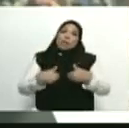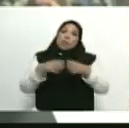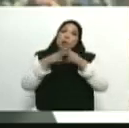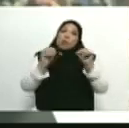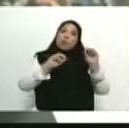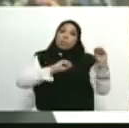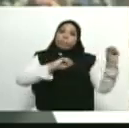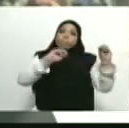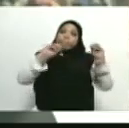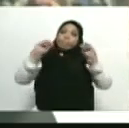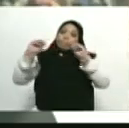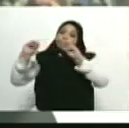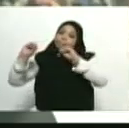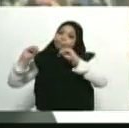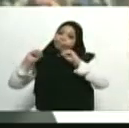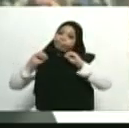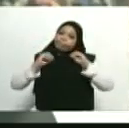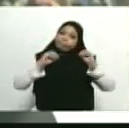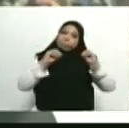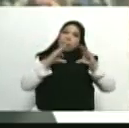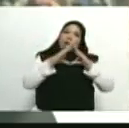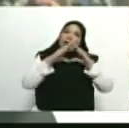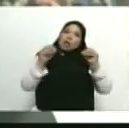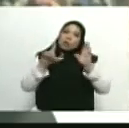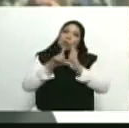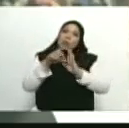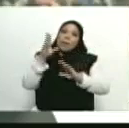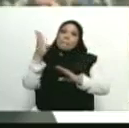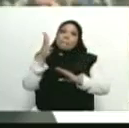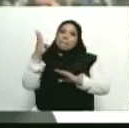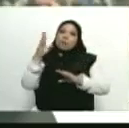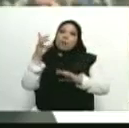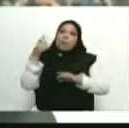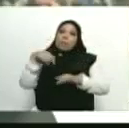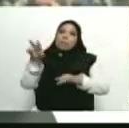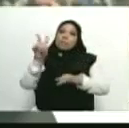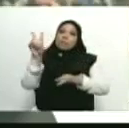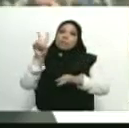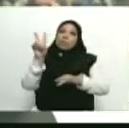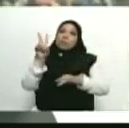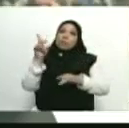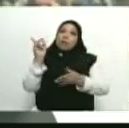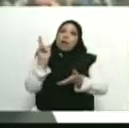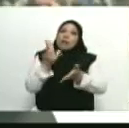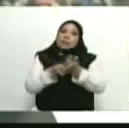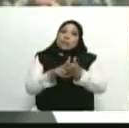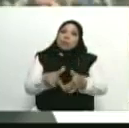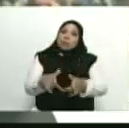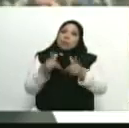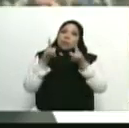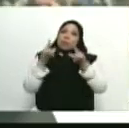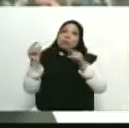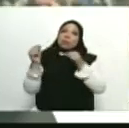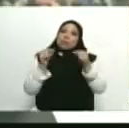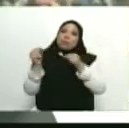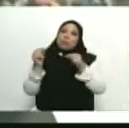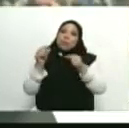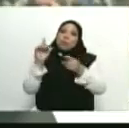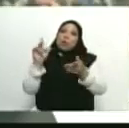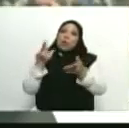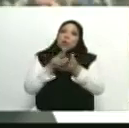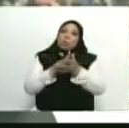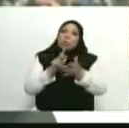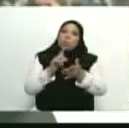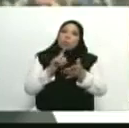muchachos y muchachas, a todos los bachilleres, todas las bachilleres de la República, su asignación y que queden con su cupo,